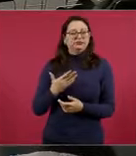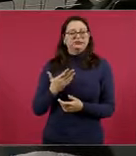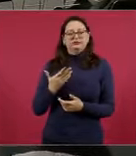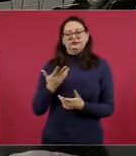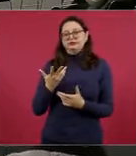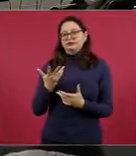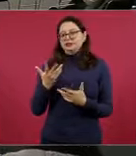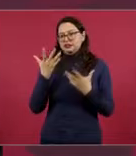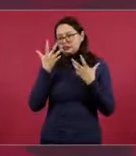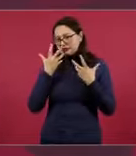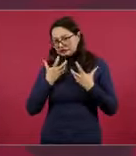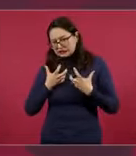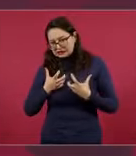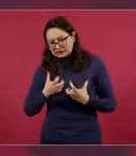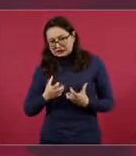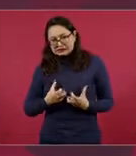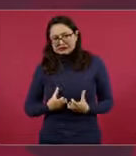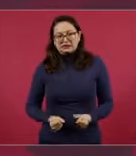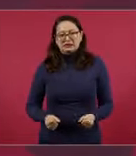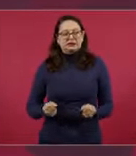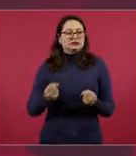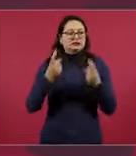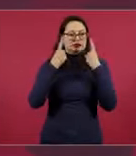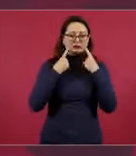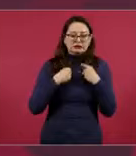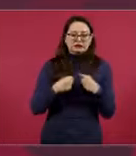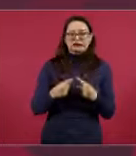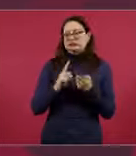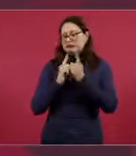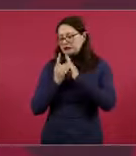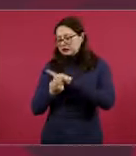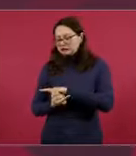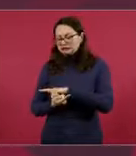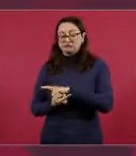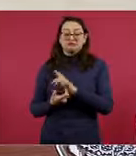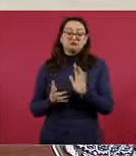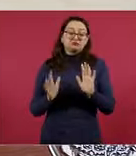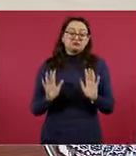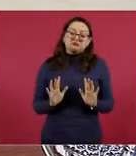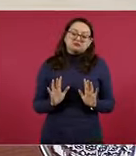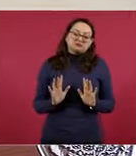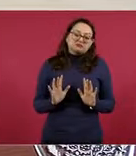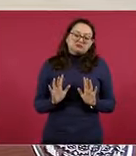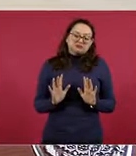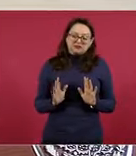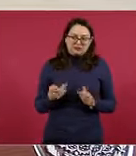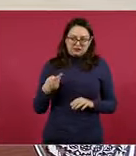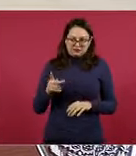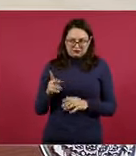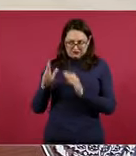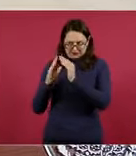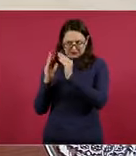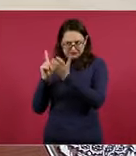entran en depresión, pero pues hay muchas cosas que hacer,